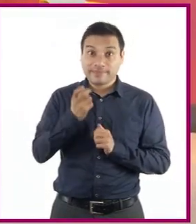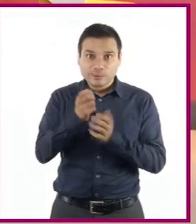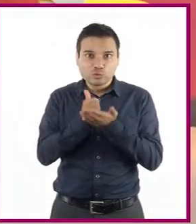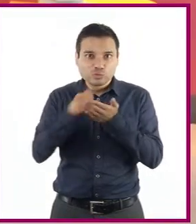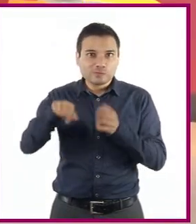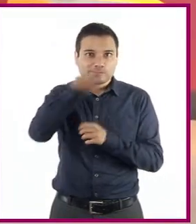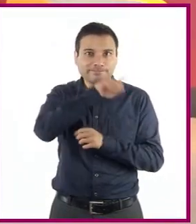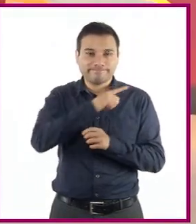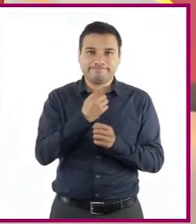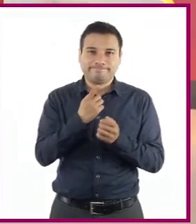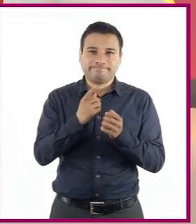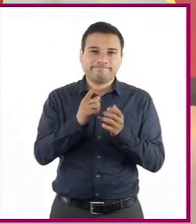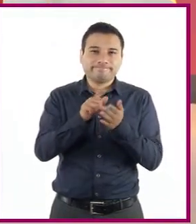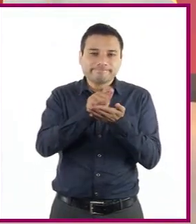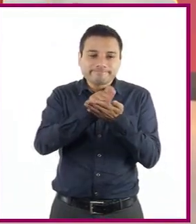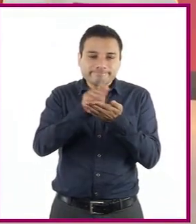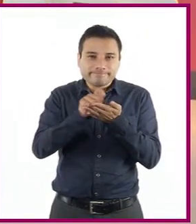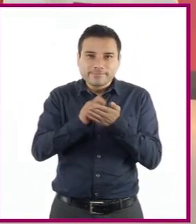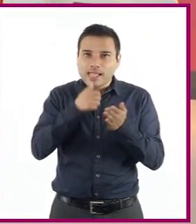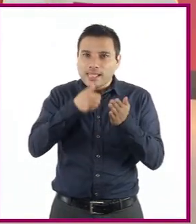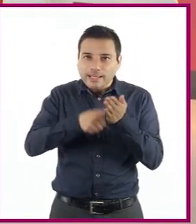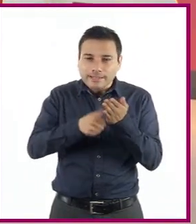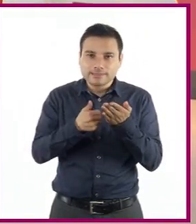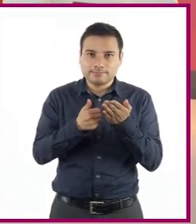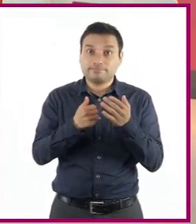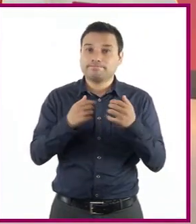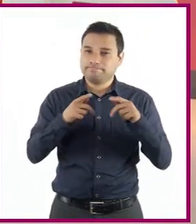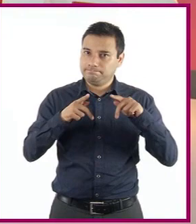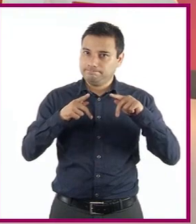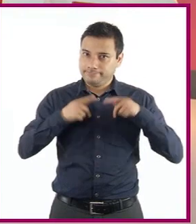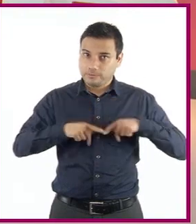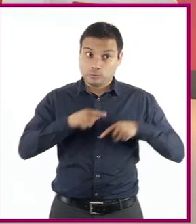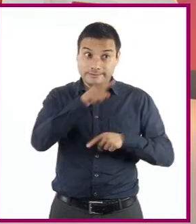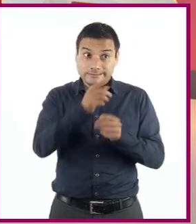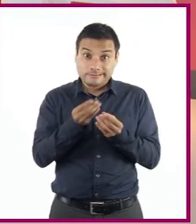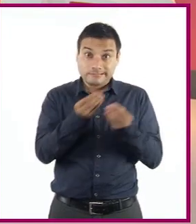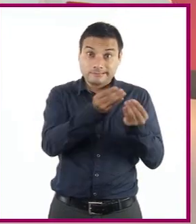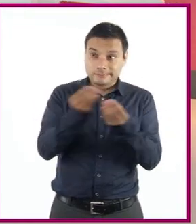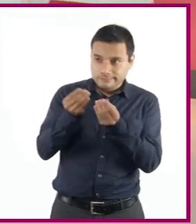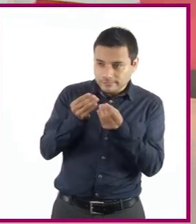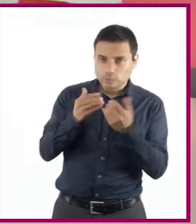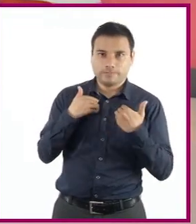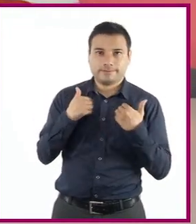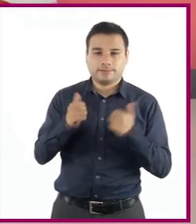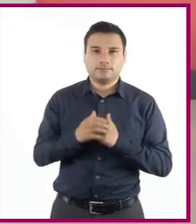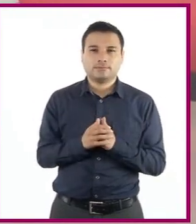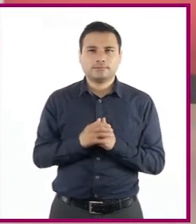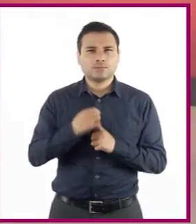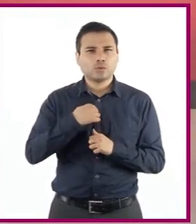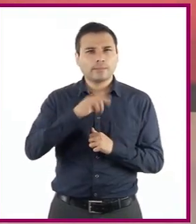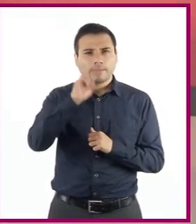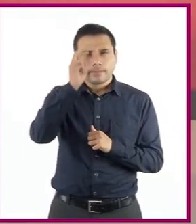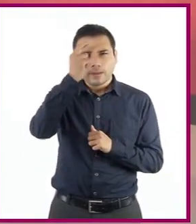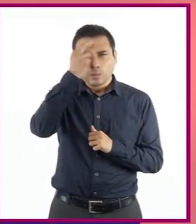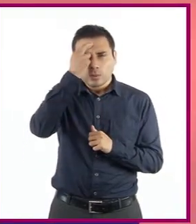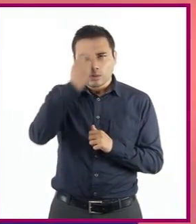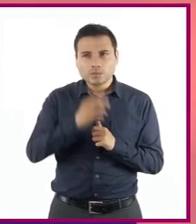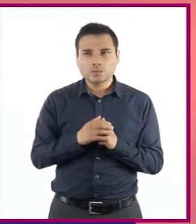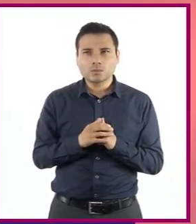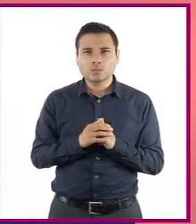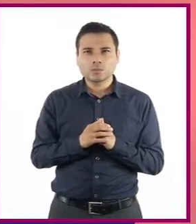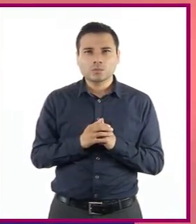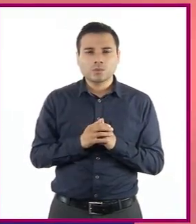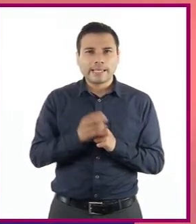que el mensaje e intención de nuestra carta llegue a quien la estamos dirigiendo. Además, si no mal recuerdo,